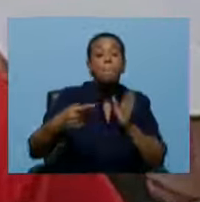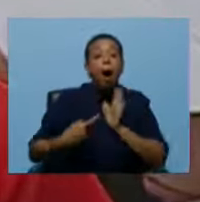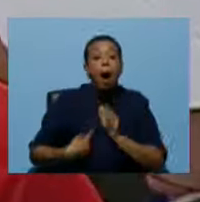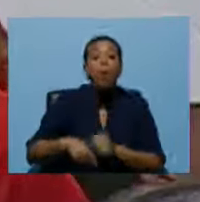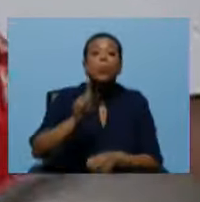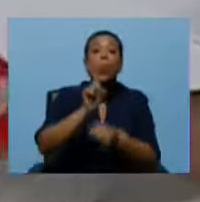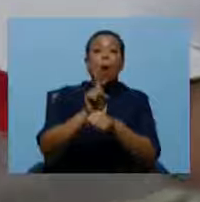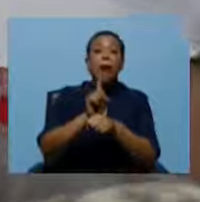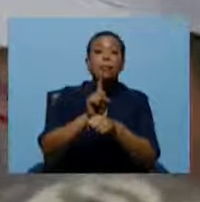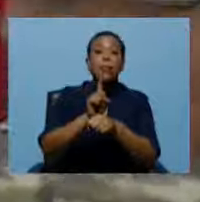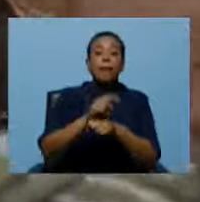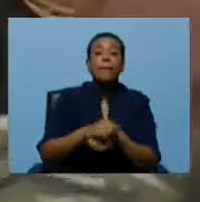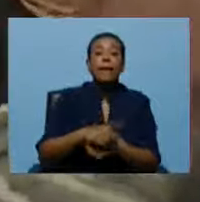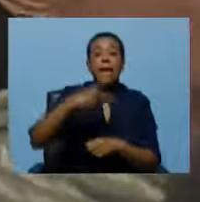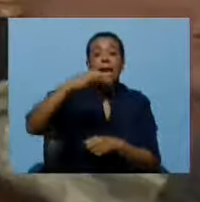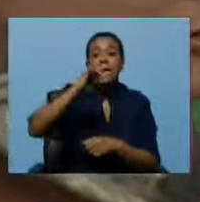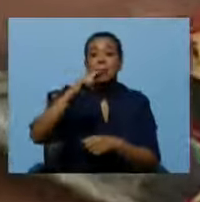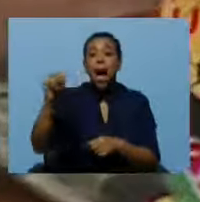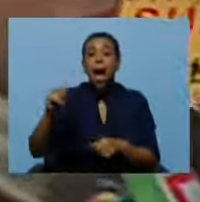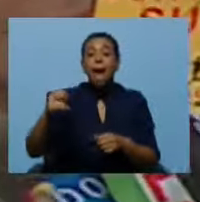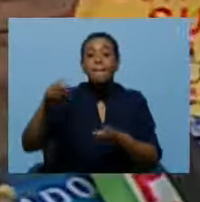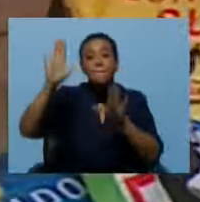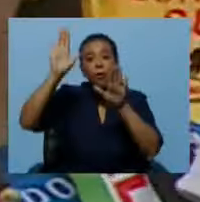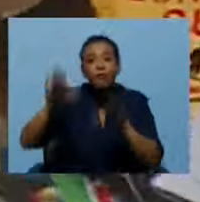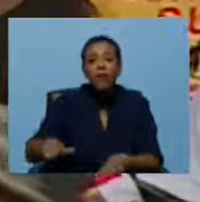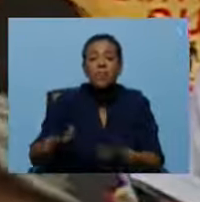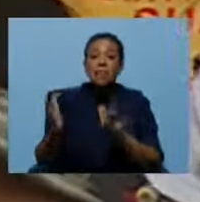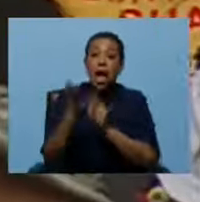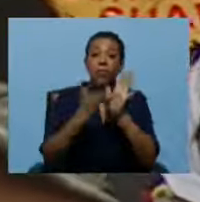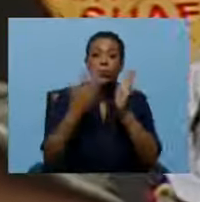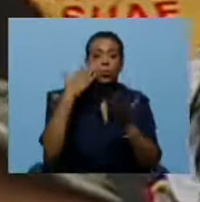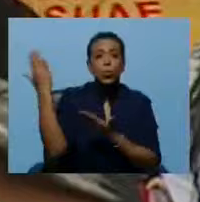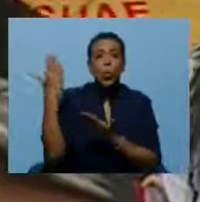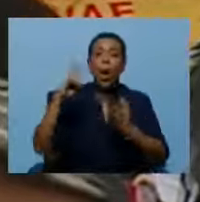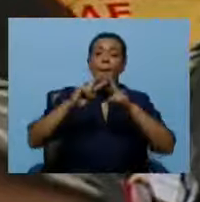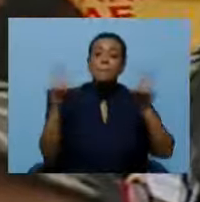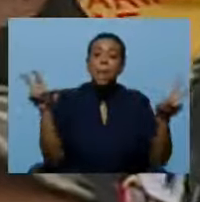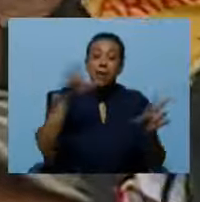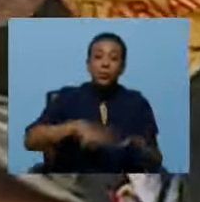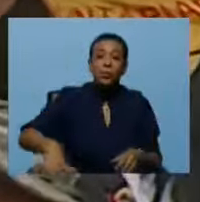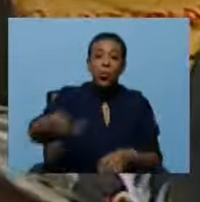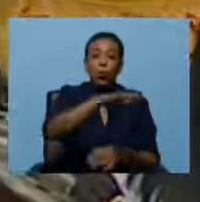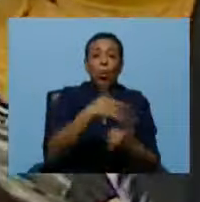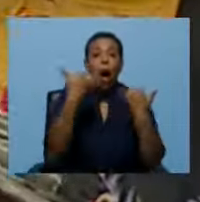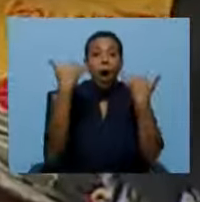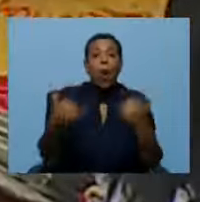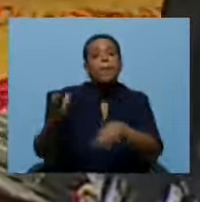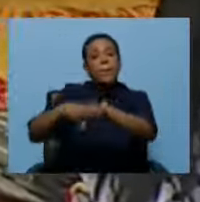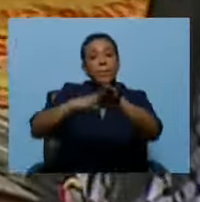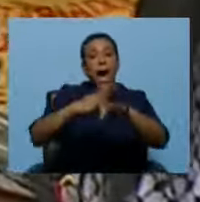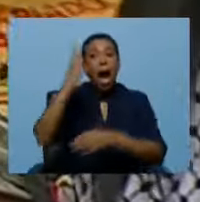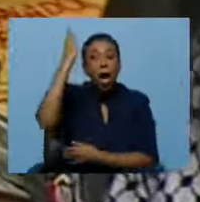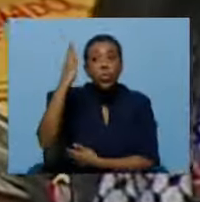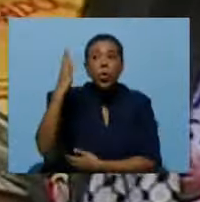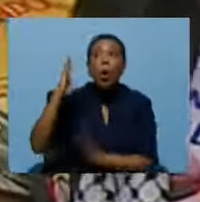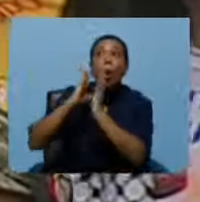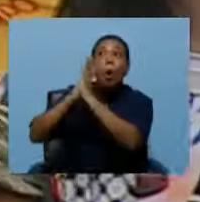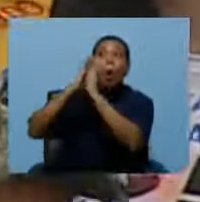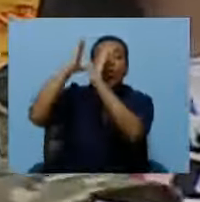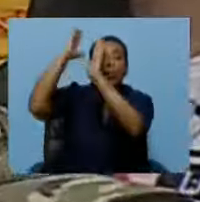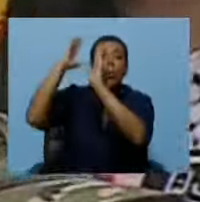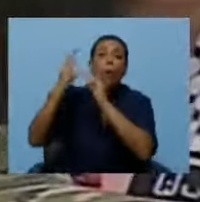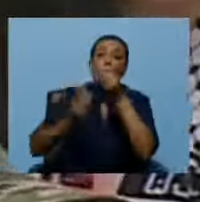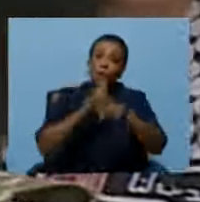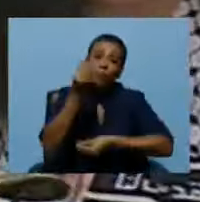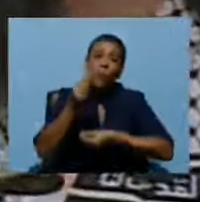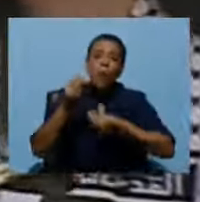aparición del Imam Mahdi y profeta Jesús, la paz sea con ellos. Ahora pedimos a Dios, oh Dios,